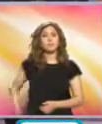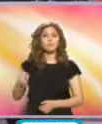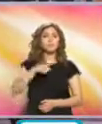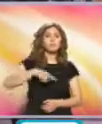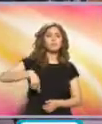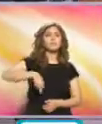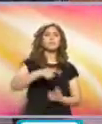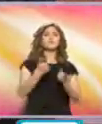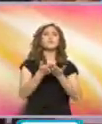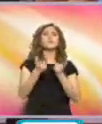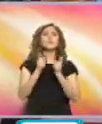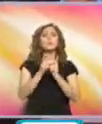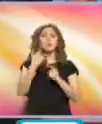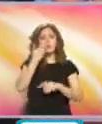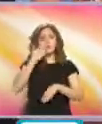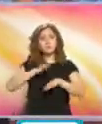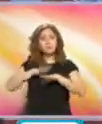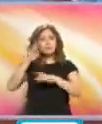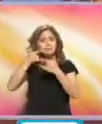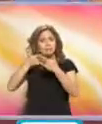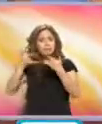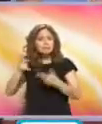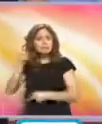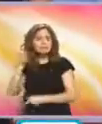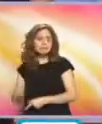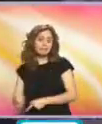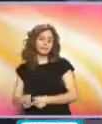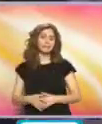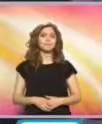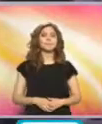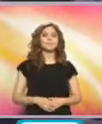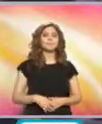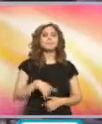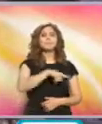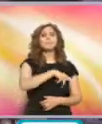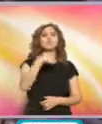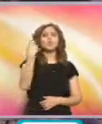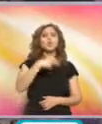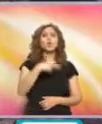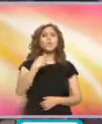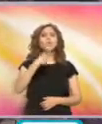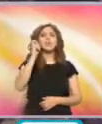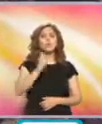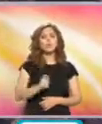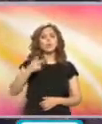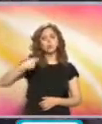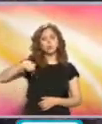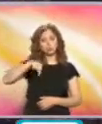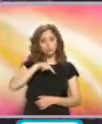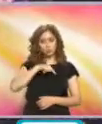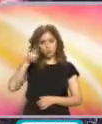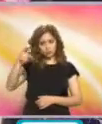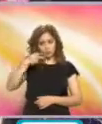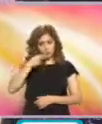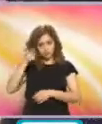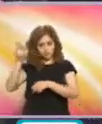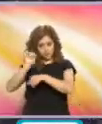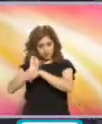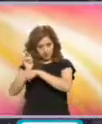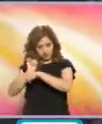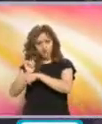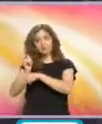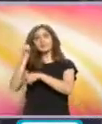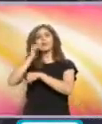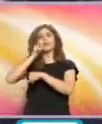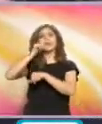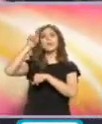agrupación, a ver, cuéntame. A ver, Oliver. acá. Sí, bueno, lo que pasa es que el nombre es algo súper personal. Ajá. Es el nombre artístico de un amigo que nos acompaña